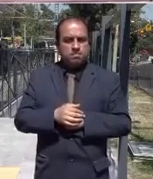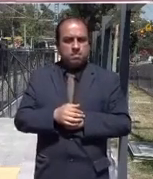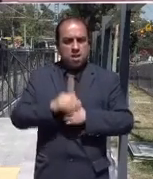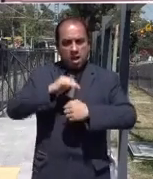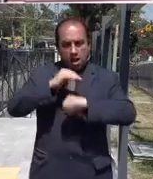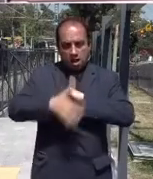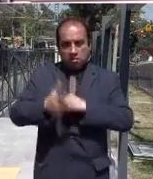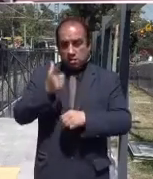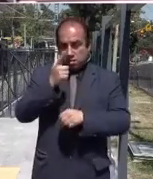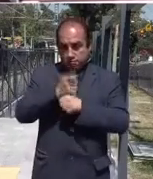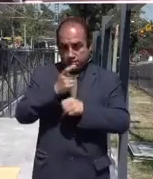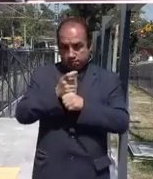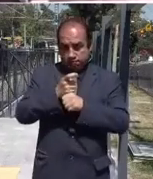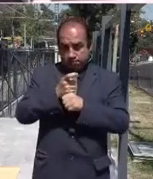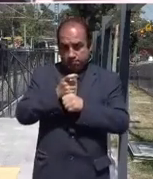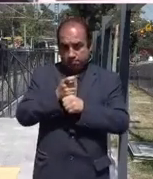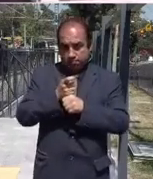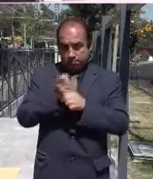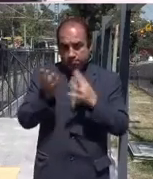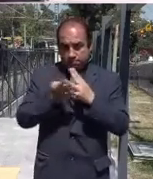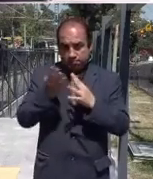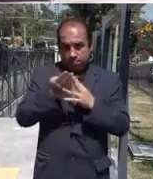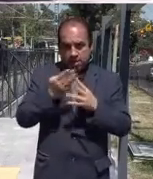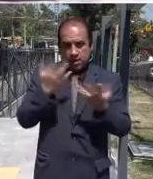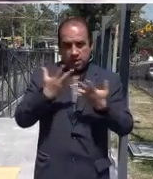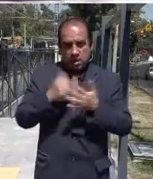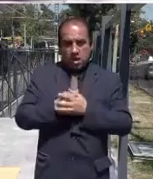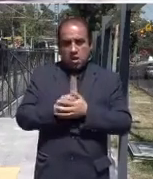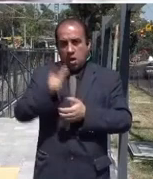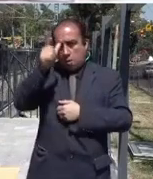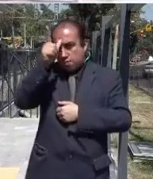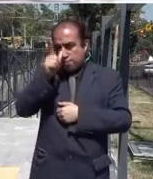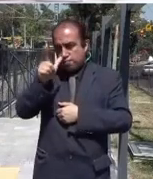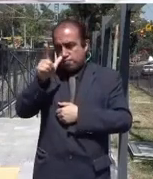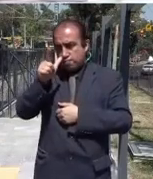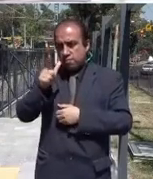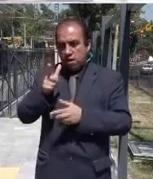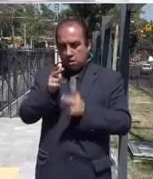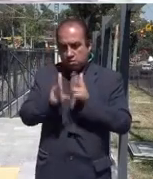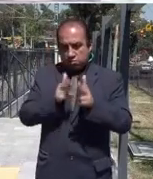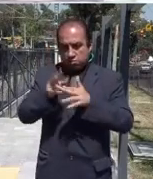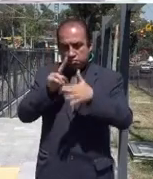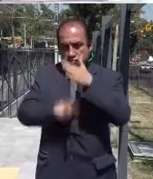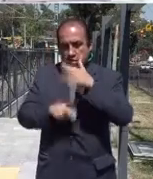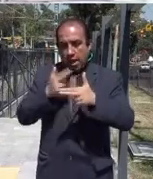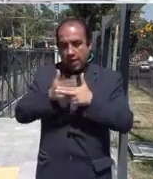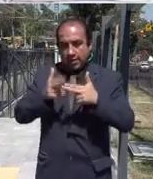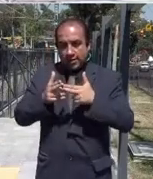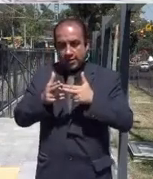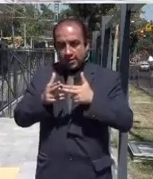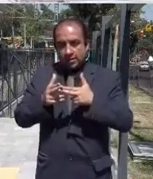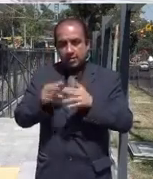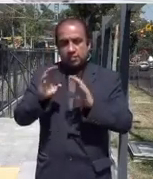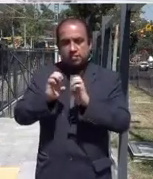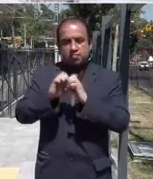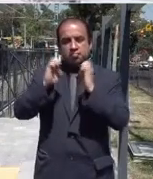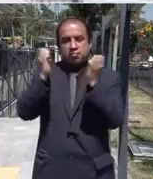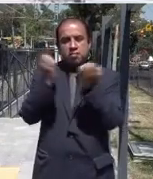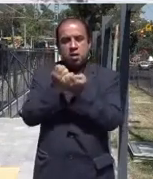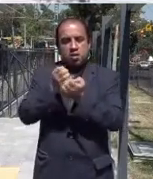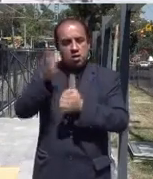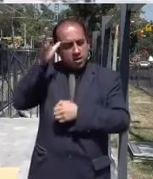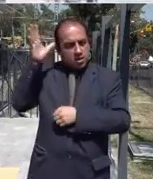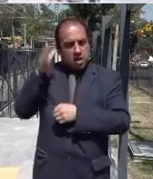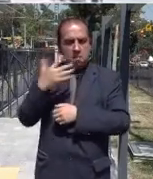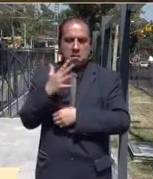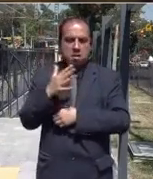concluimos la primera etapa, que fue de Tasqueña a Estadio Azteca, poco más de 5 kilómetros. Ahora